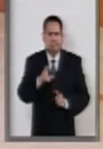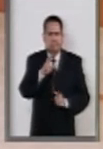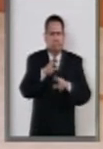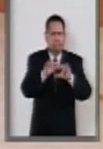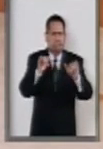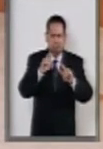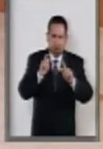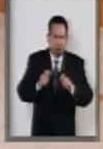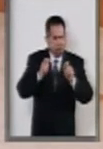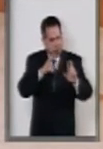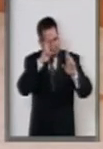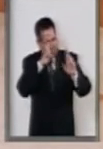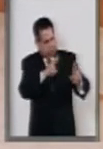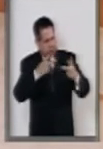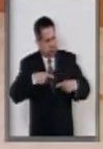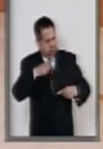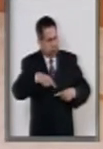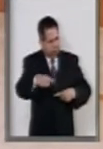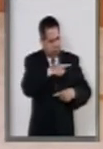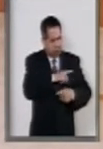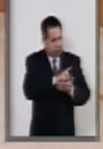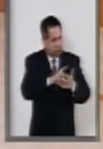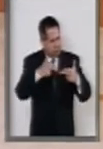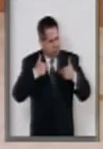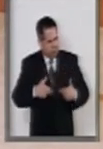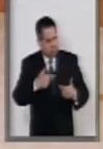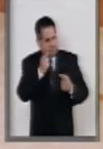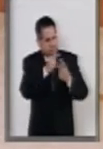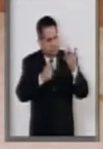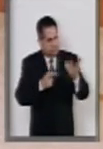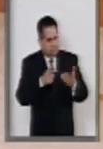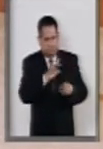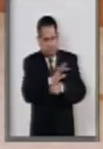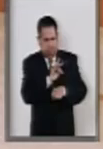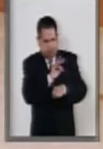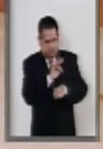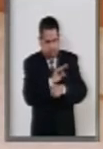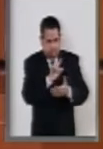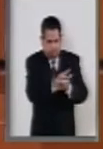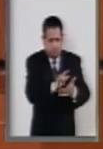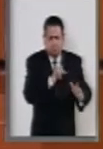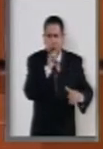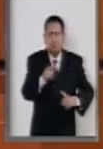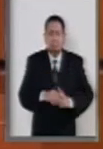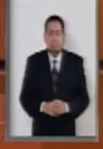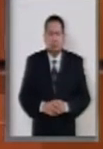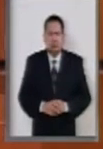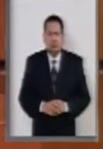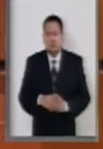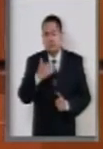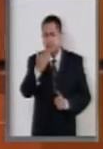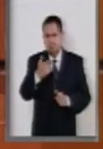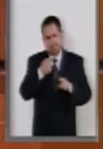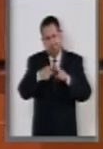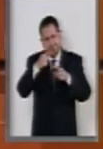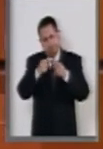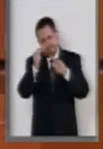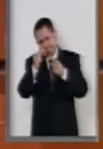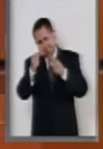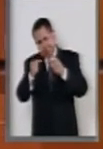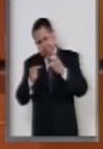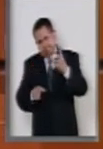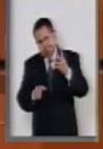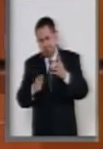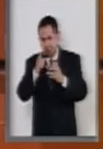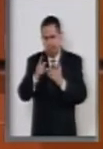el respeto a las garantías y derechos humanos de los procesados. Proponemos una serie de reservas que limiten en alguna